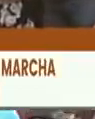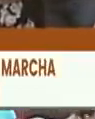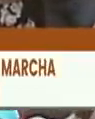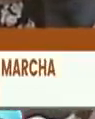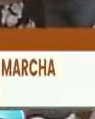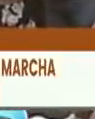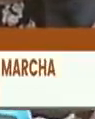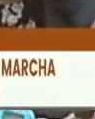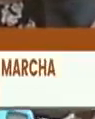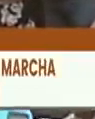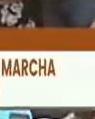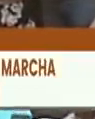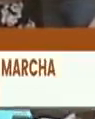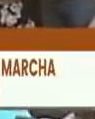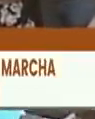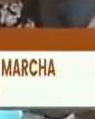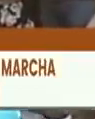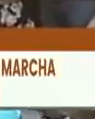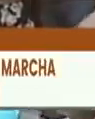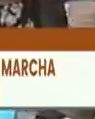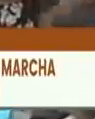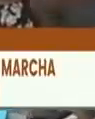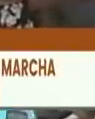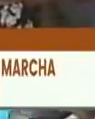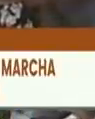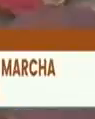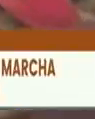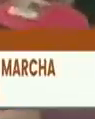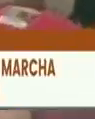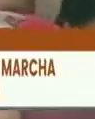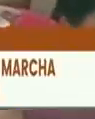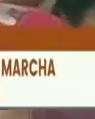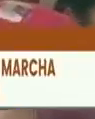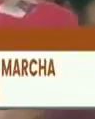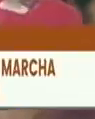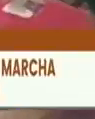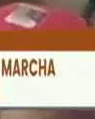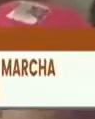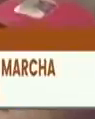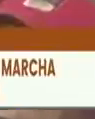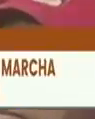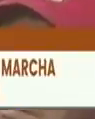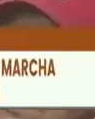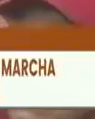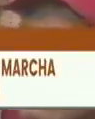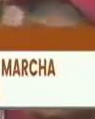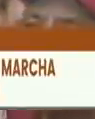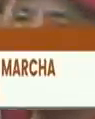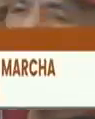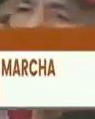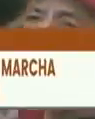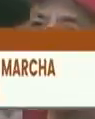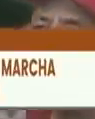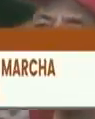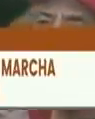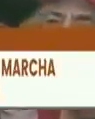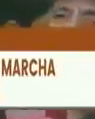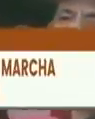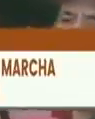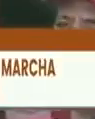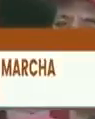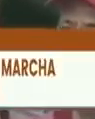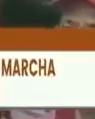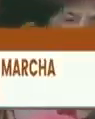razón. Y siempre estaremos con el pueblo humilde de Venezuela. Con el pueblo que vive en los pueblos, en los barrios, en las